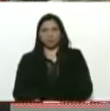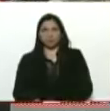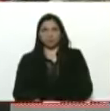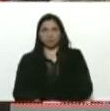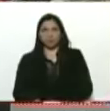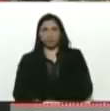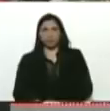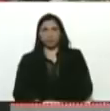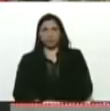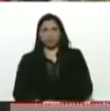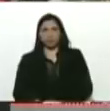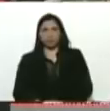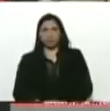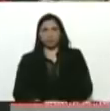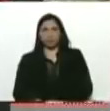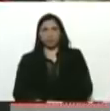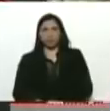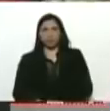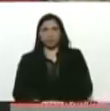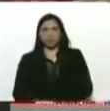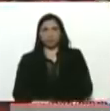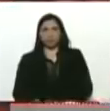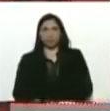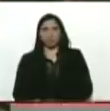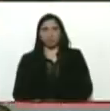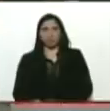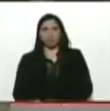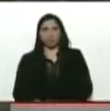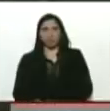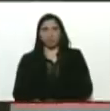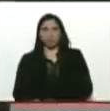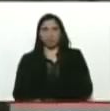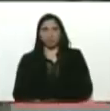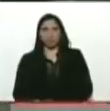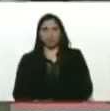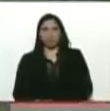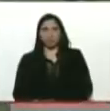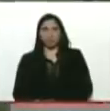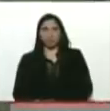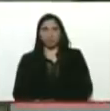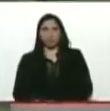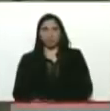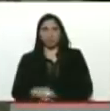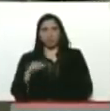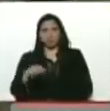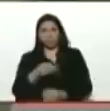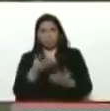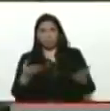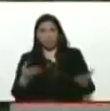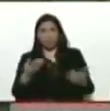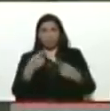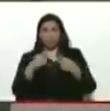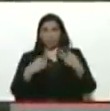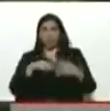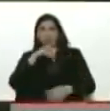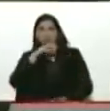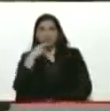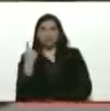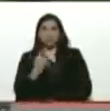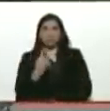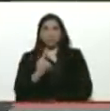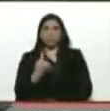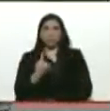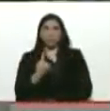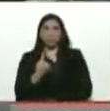Máscaras para meterle miedo a los... ¿Ah? Sí. Aquí están cosas que hablan solas. Si